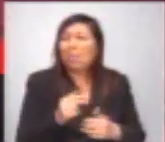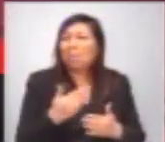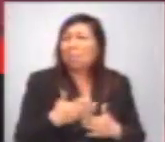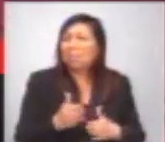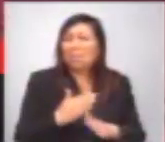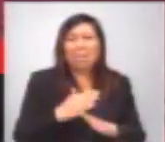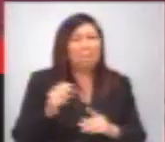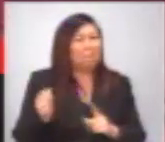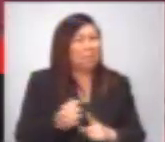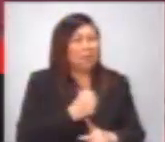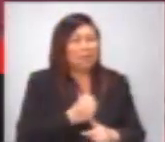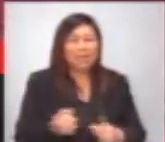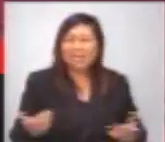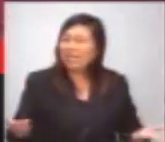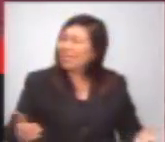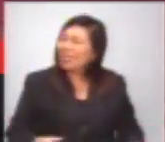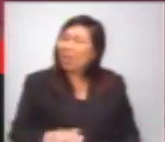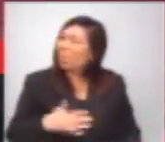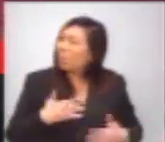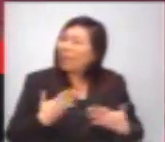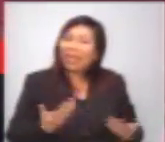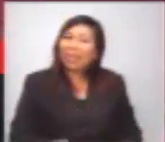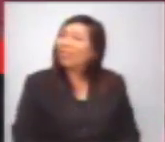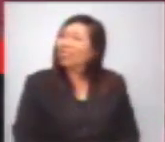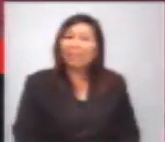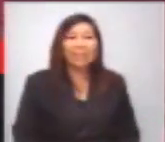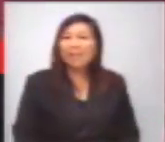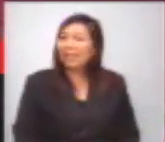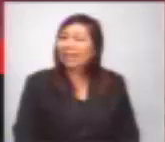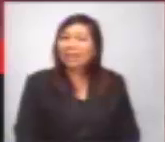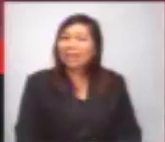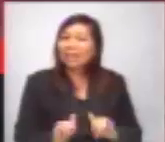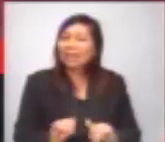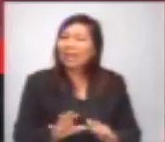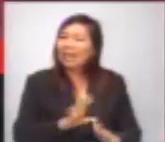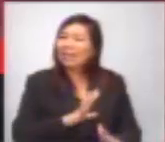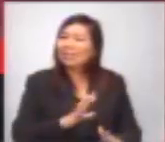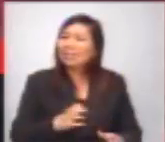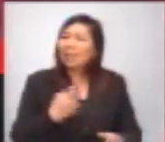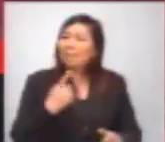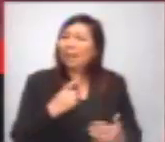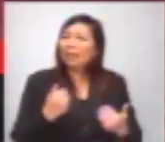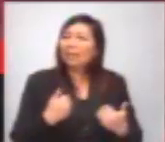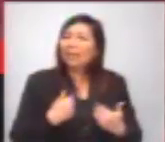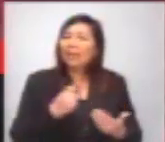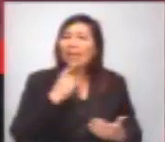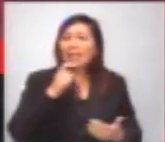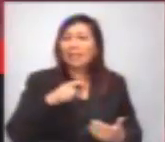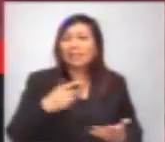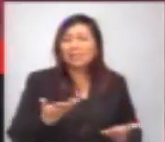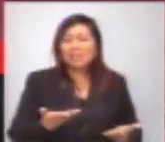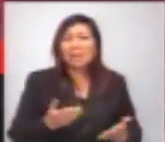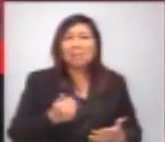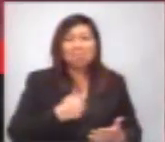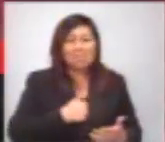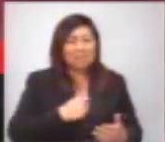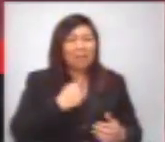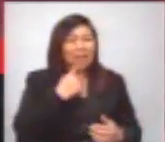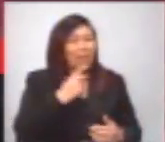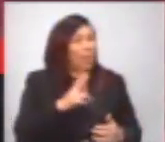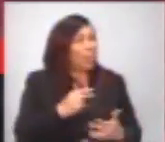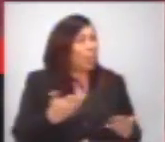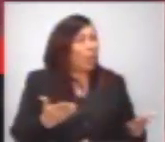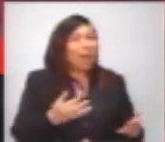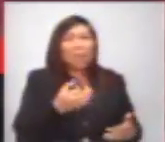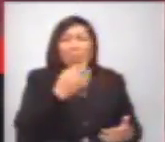los pueden maltratar de esa manera. Y deja el Estado de tener recursos para atender las necesidades que usted misma las dice. No